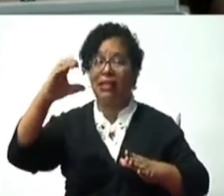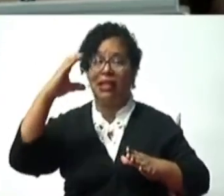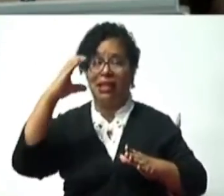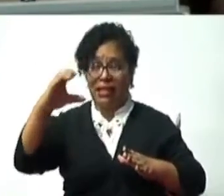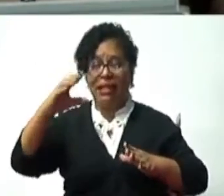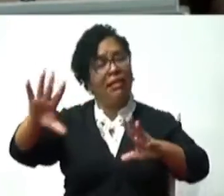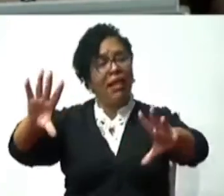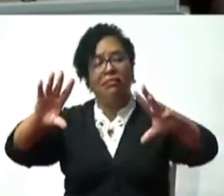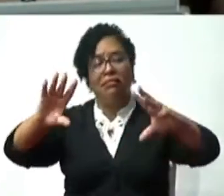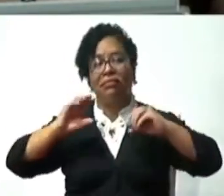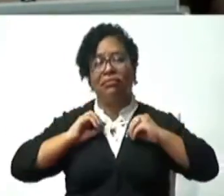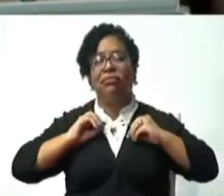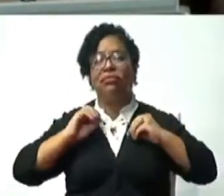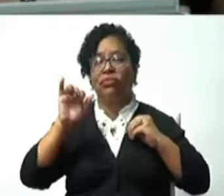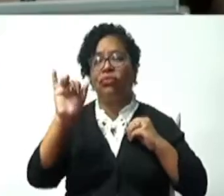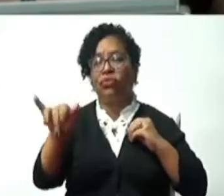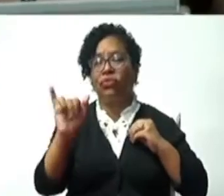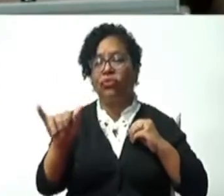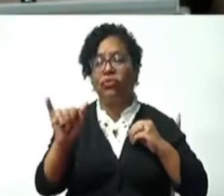Finalmente,